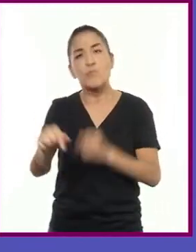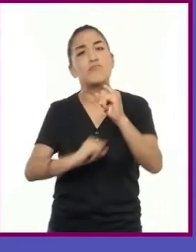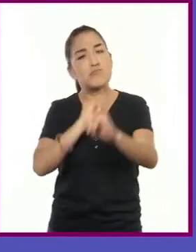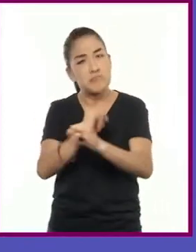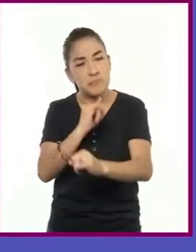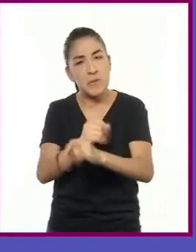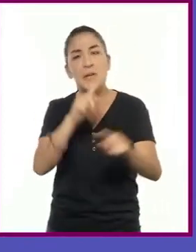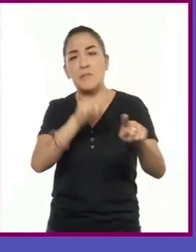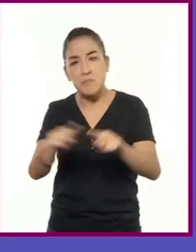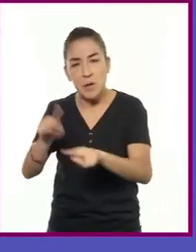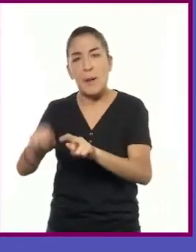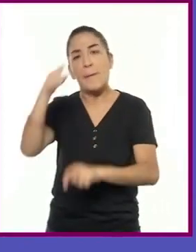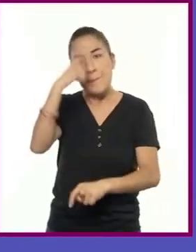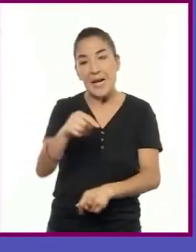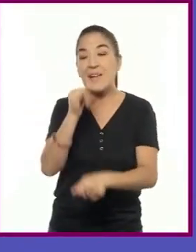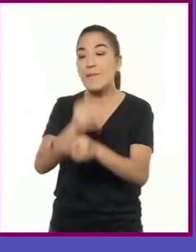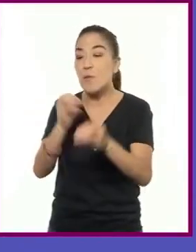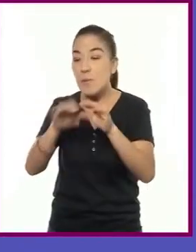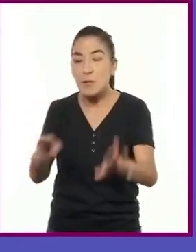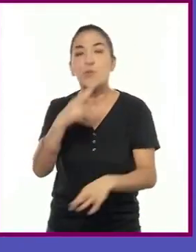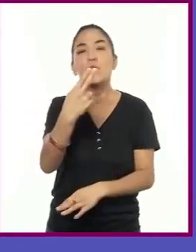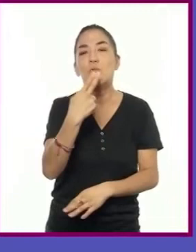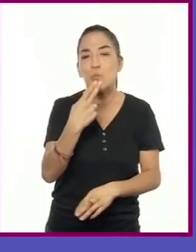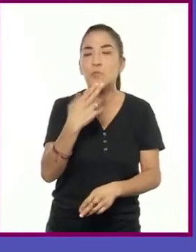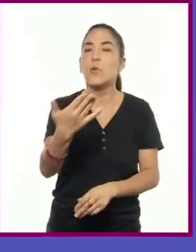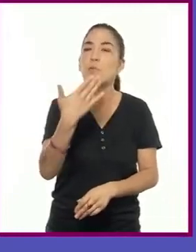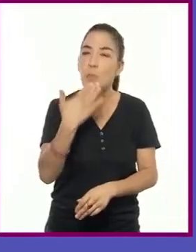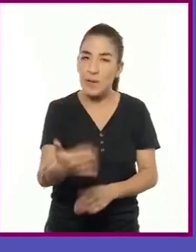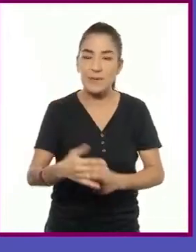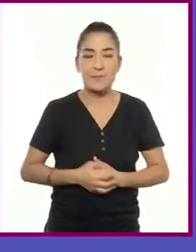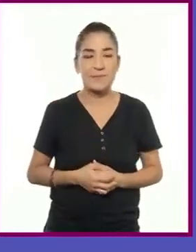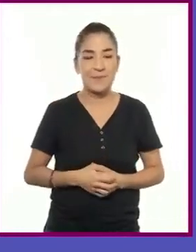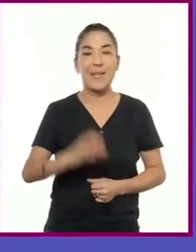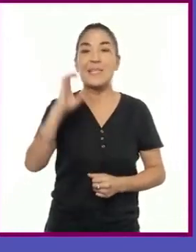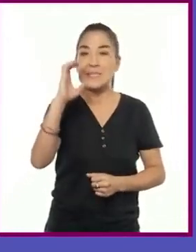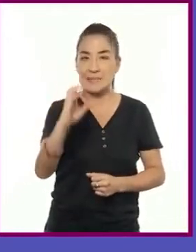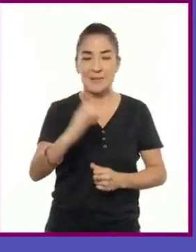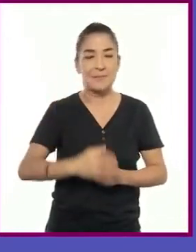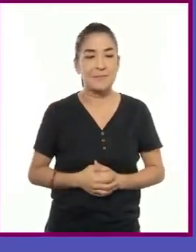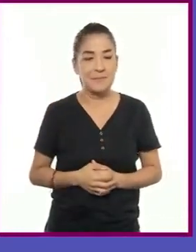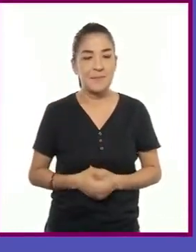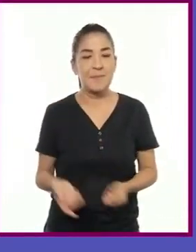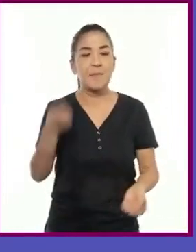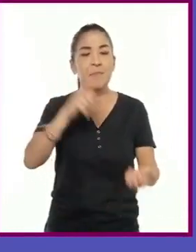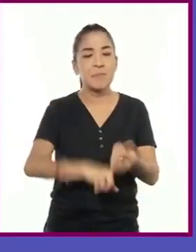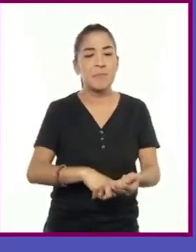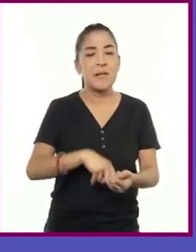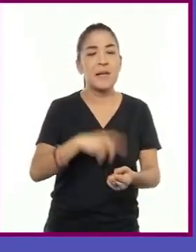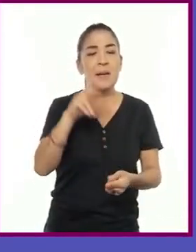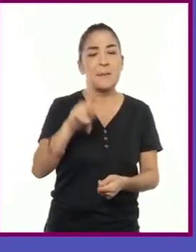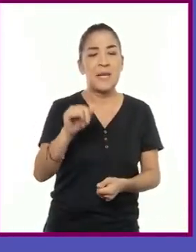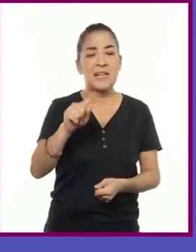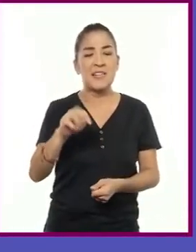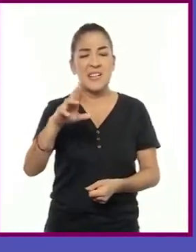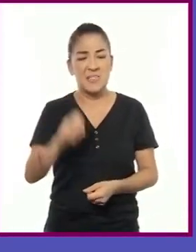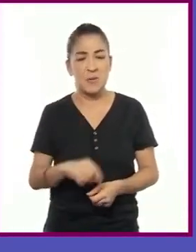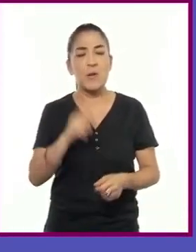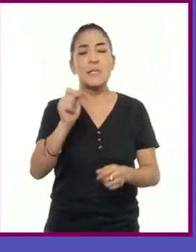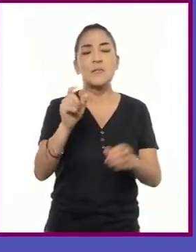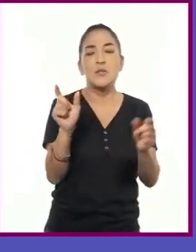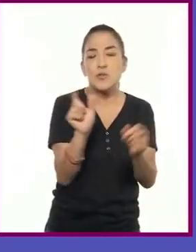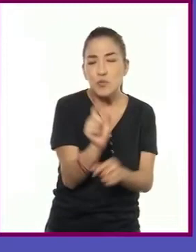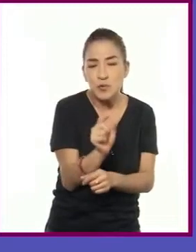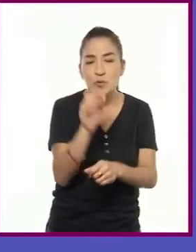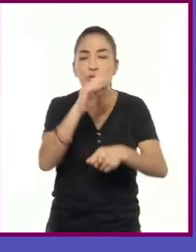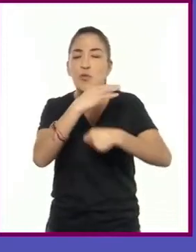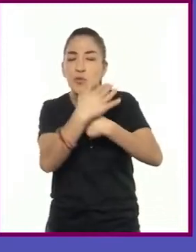social informándoles de su uso apropiado. Inciso C. Platero es pequeño, peludo, suave, tan blando por